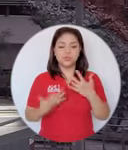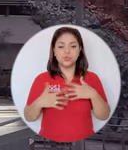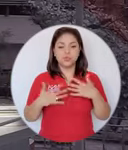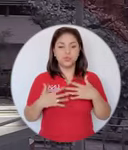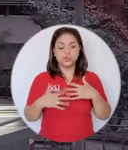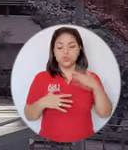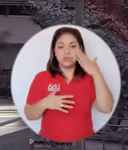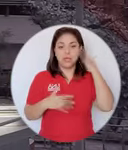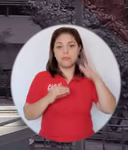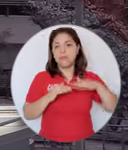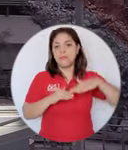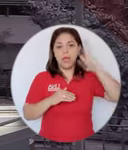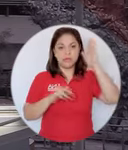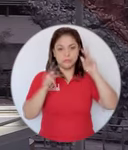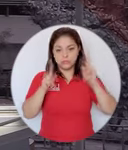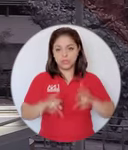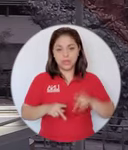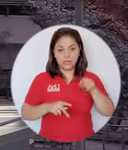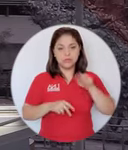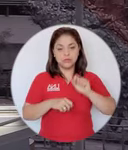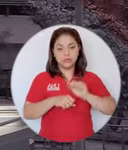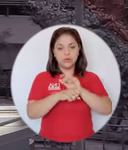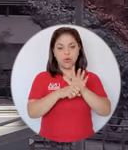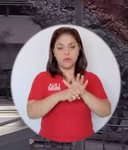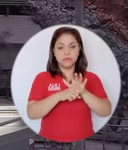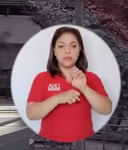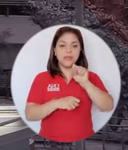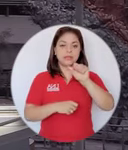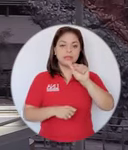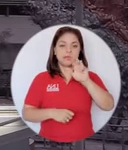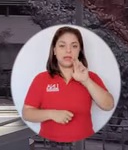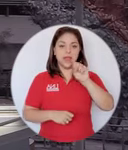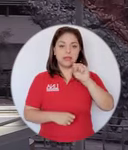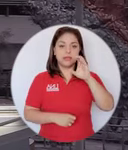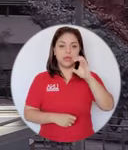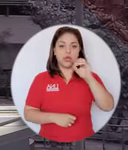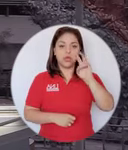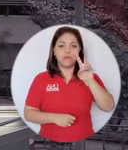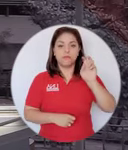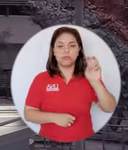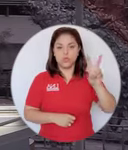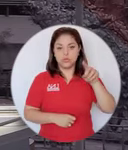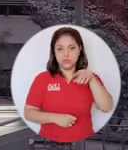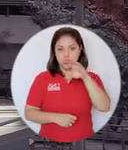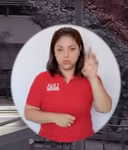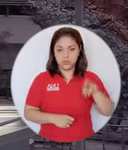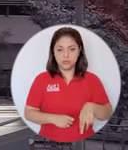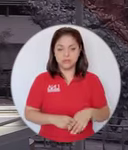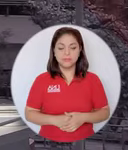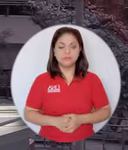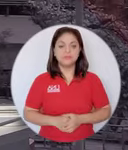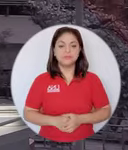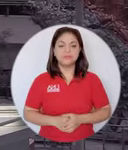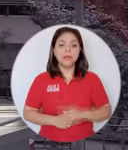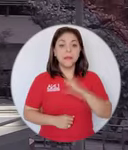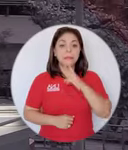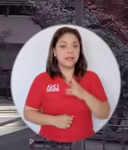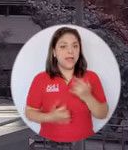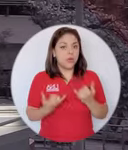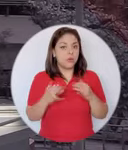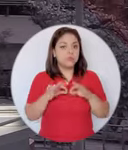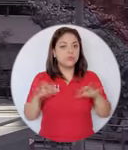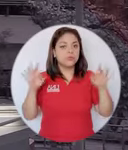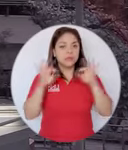por el SARS-CoV-2 en Costa Rica. Aquí el caso que nos interesa en esta oportunidad es